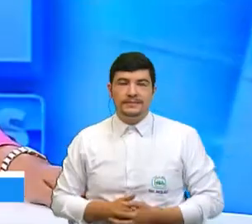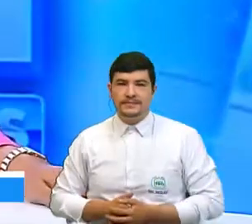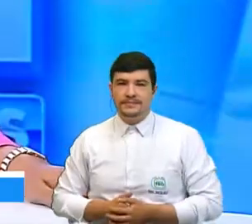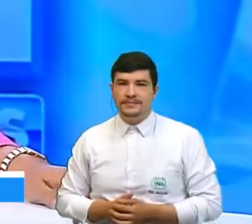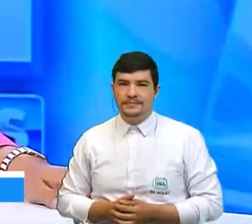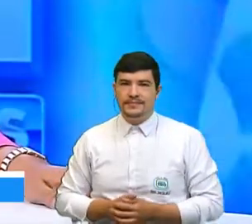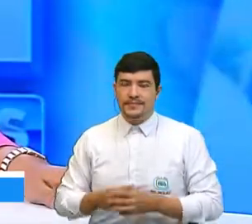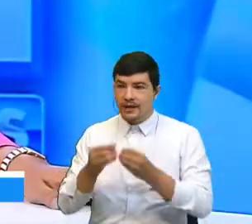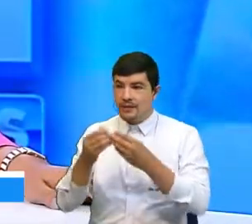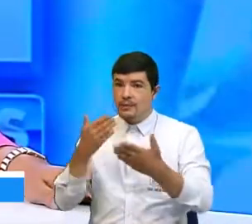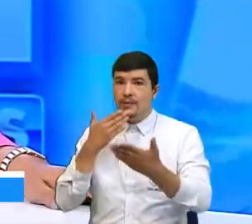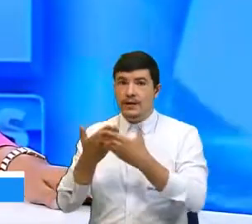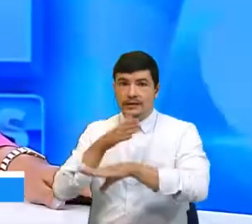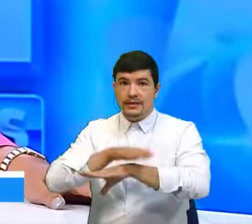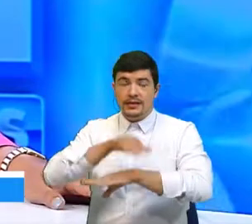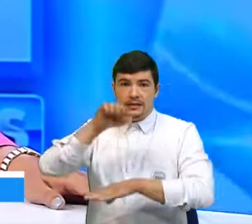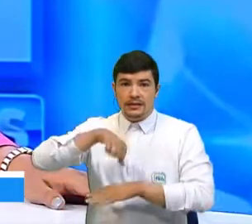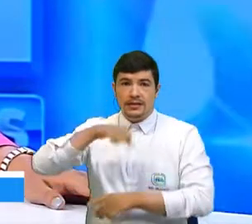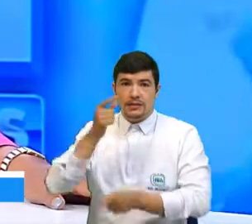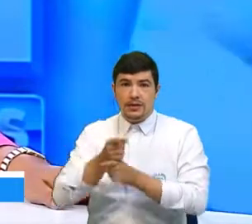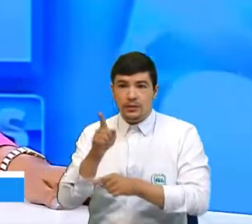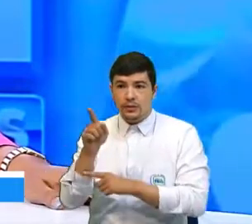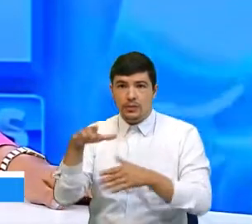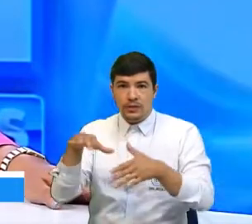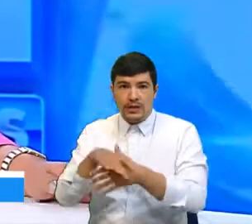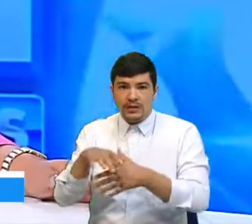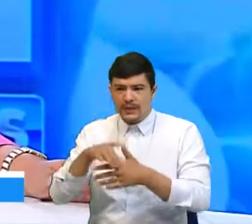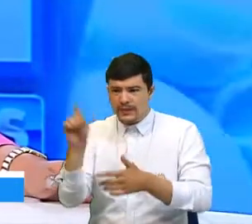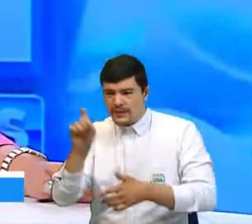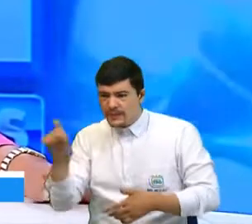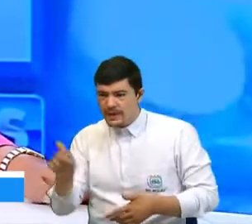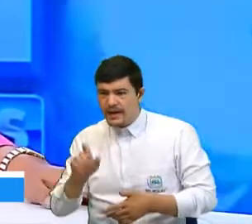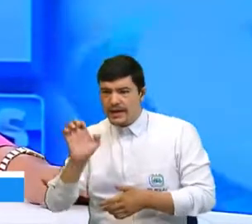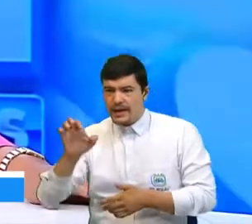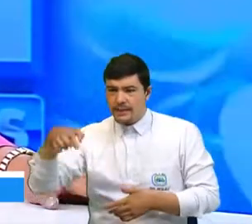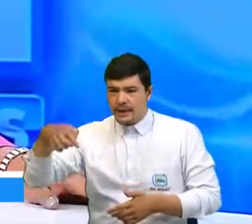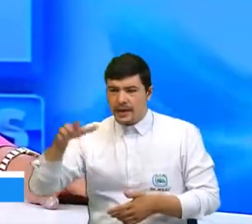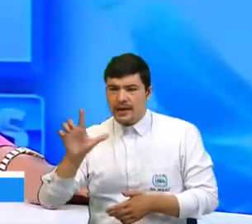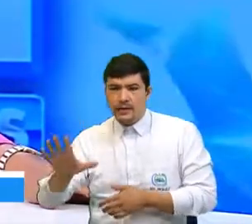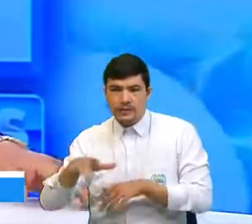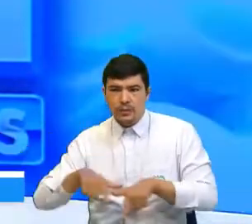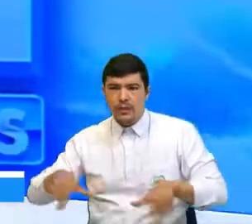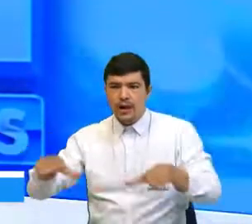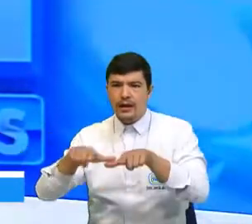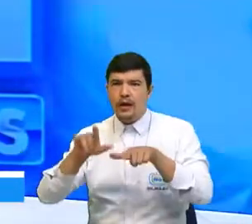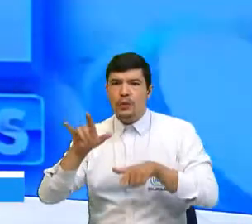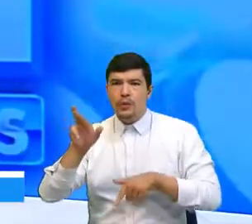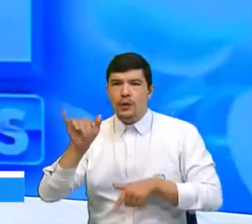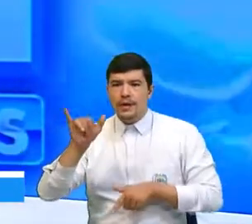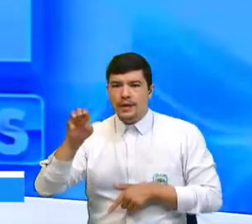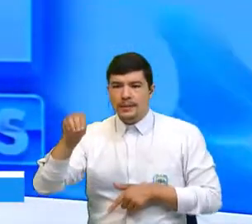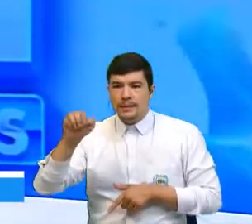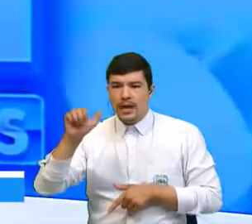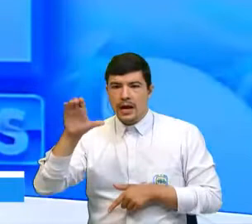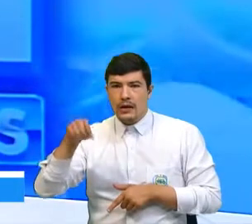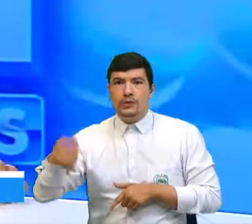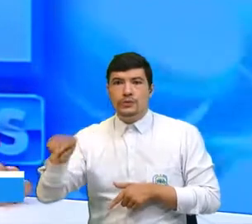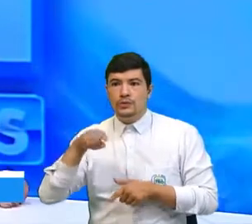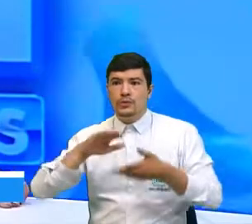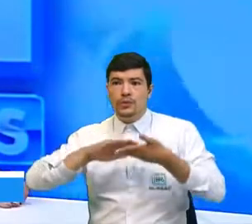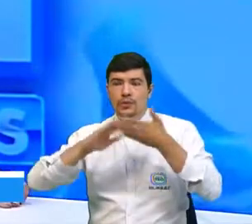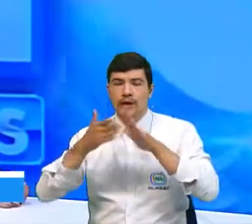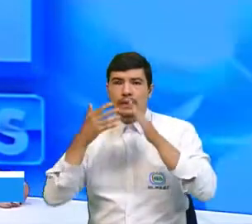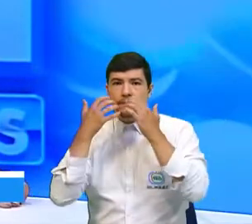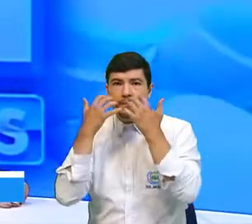Diana y Pilar, muy buenas tardes. Un taxi marcado con las iniciales del EPL en el sector de Urimaco en Cúcuta ha generado temor en la